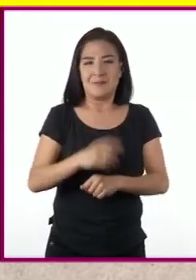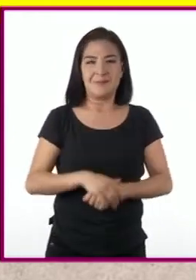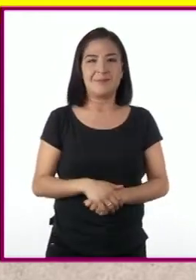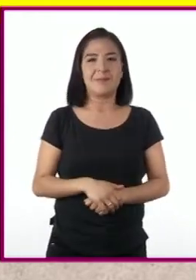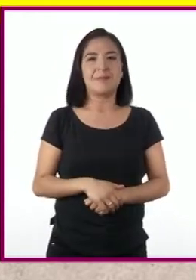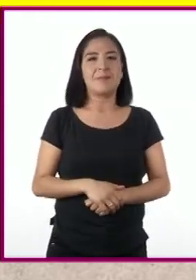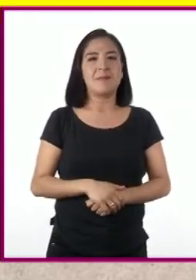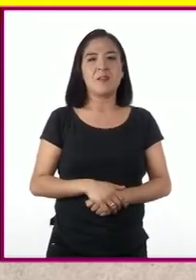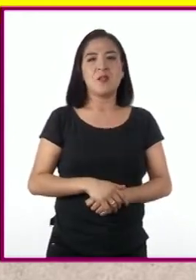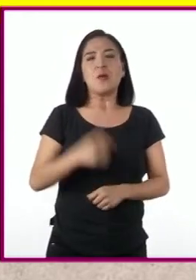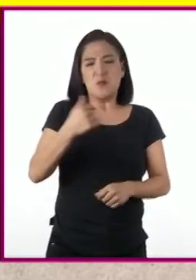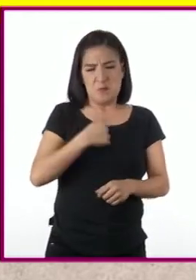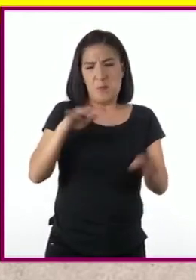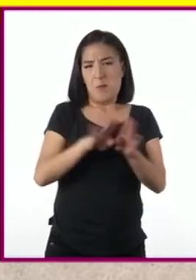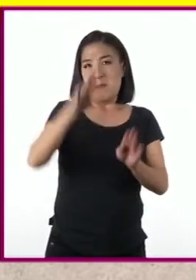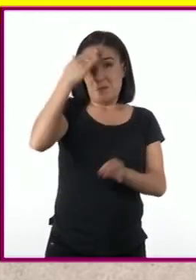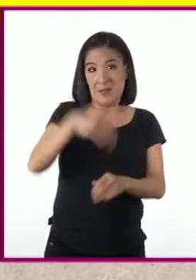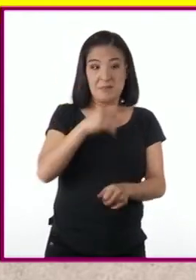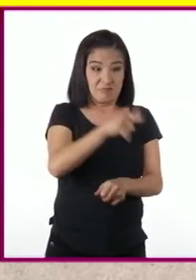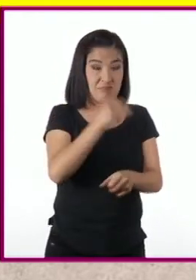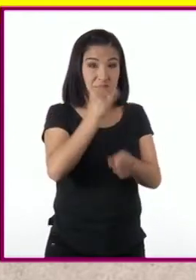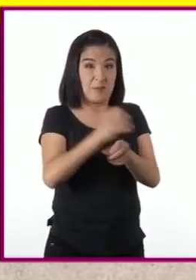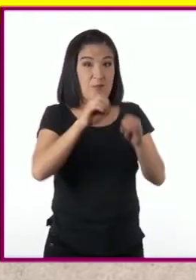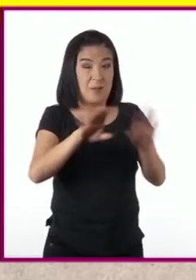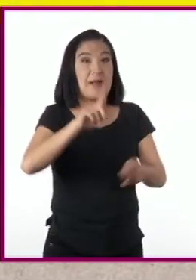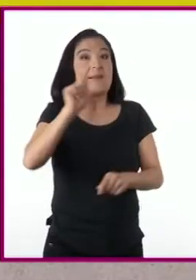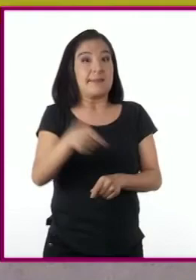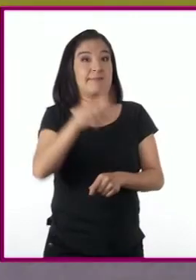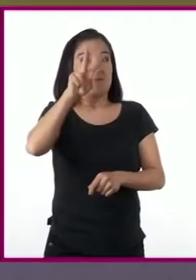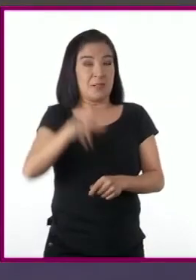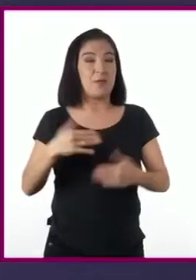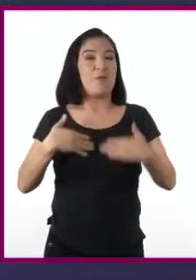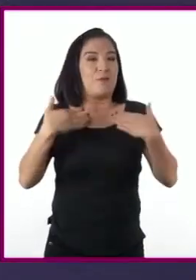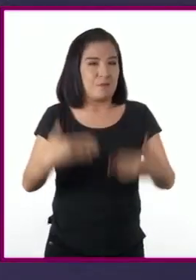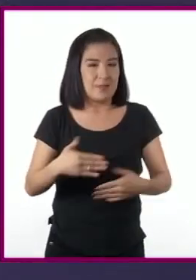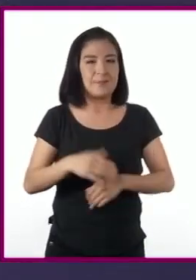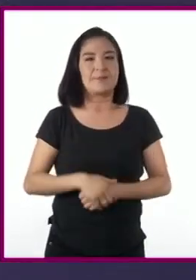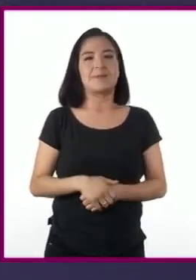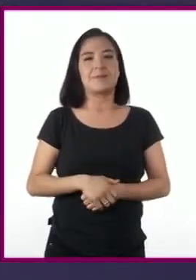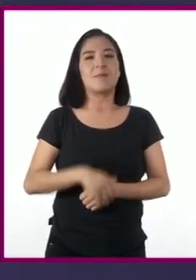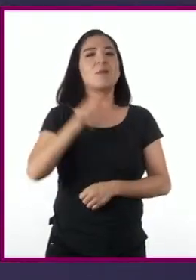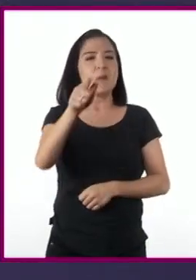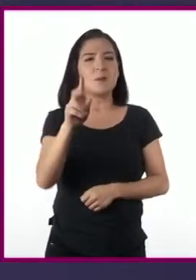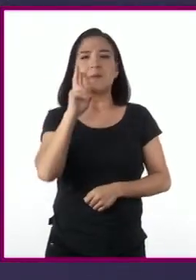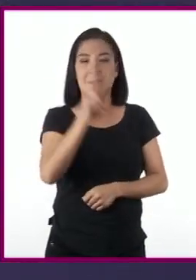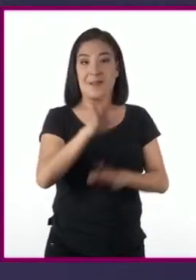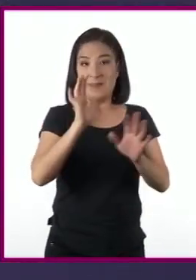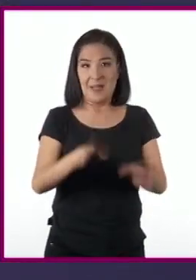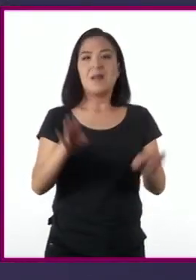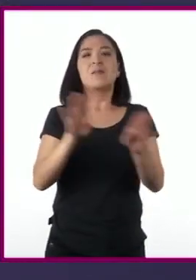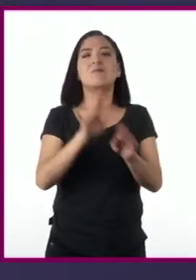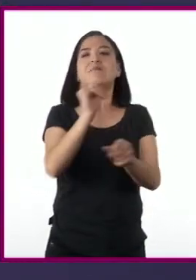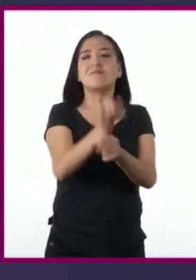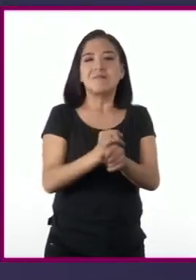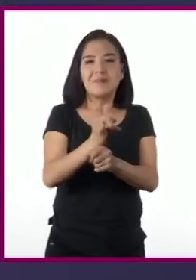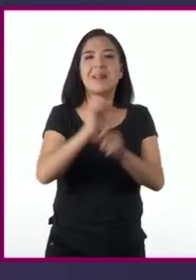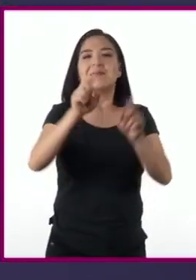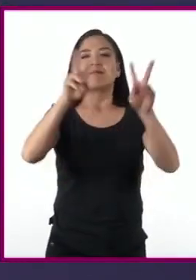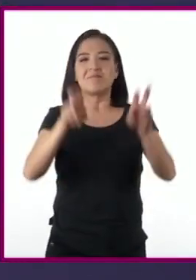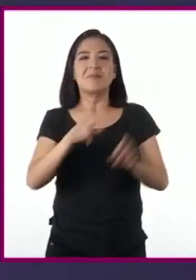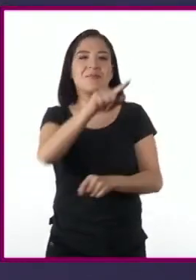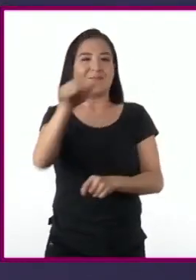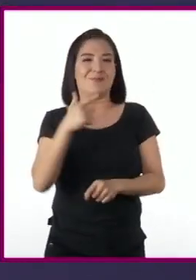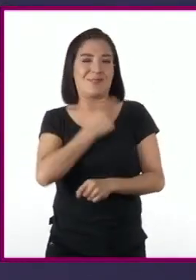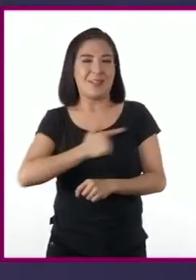¿Cómo sé si la información es confiable? Como vieron, ya han investigado sobre temas que les